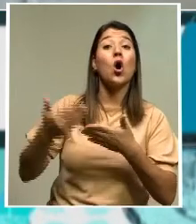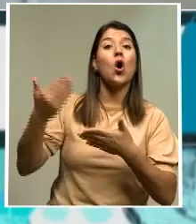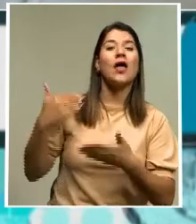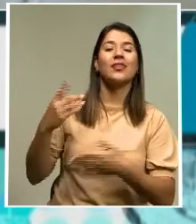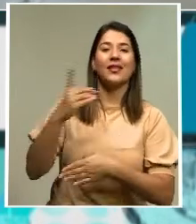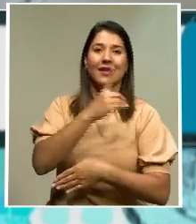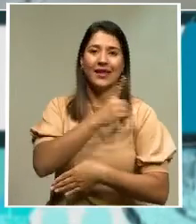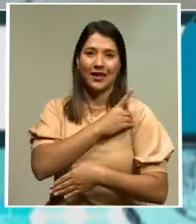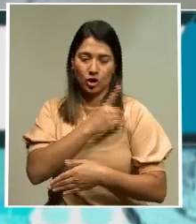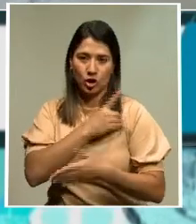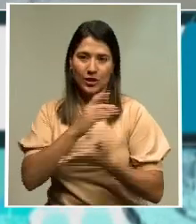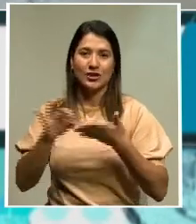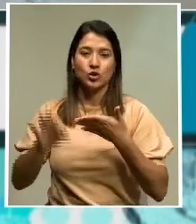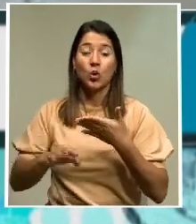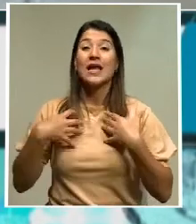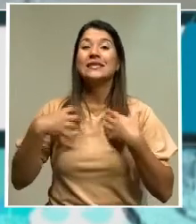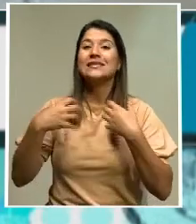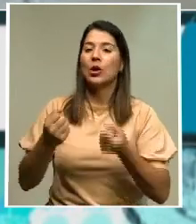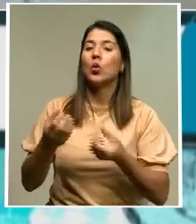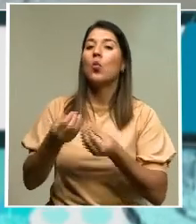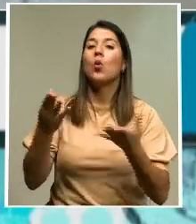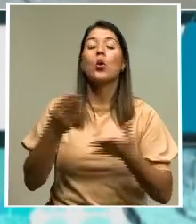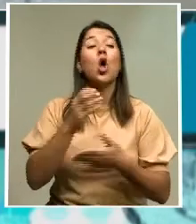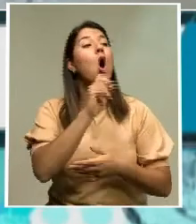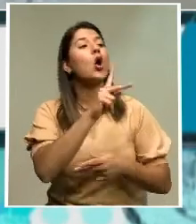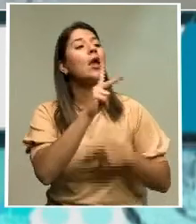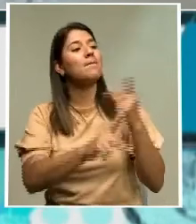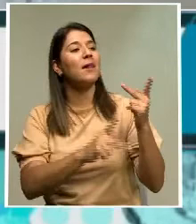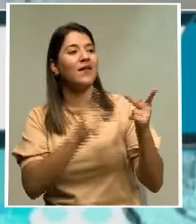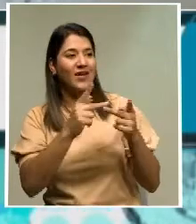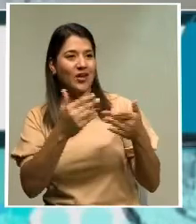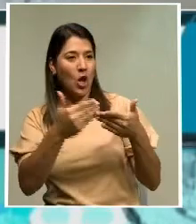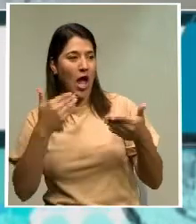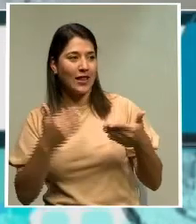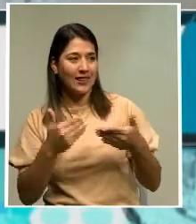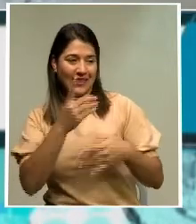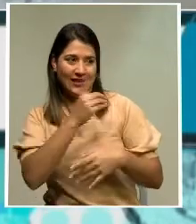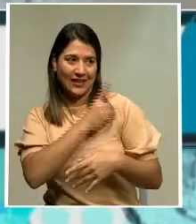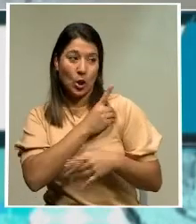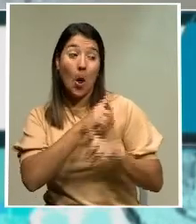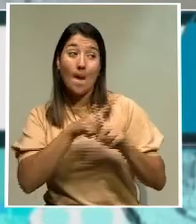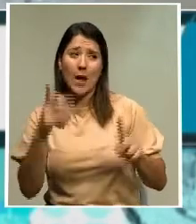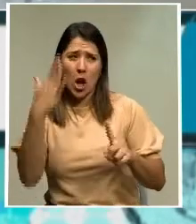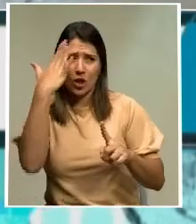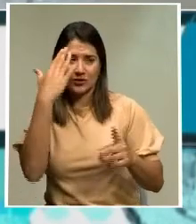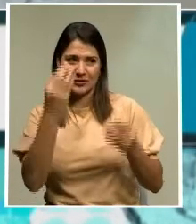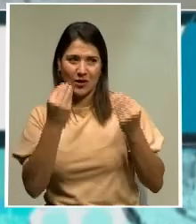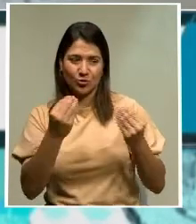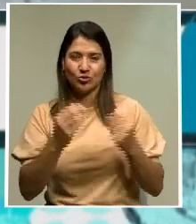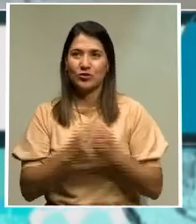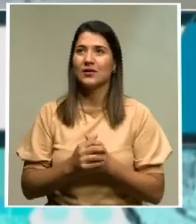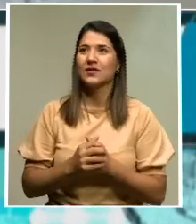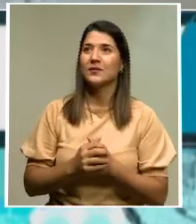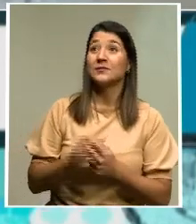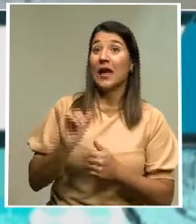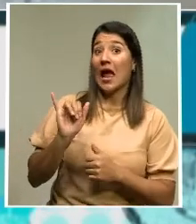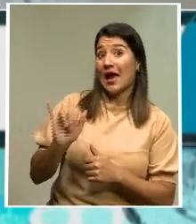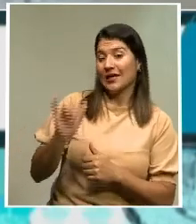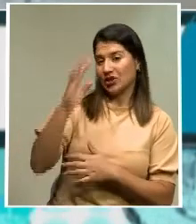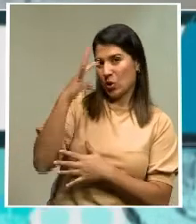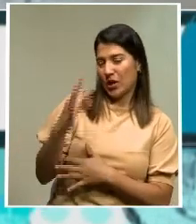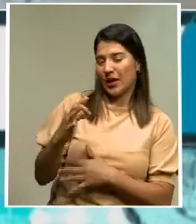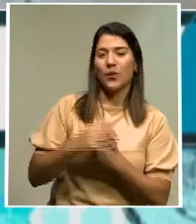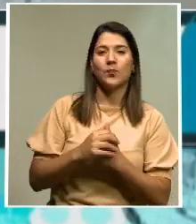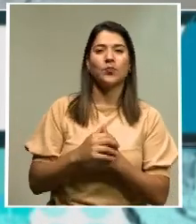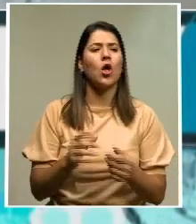Salud Pública. Exdirector, perfecto. Pero con mucho conocimiento sobre el tema. Doctor, eso creemos, sí. Doctor,